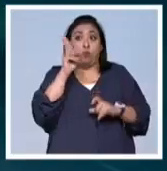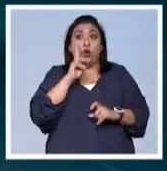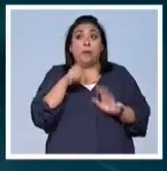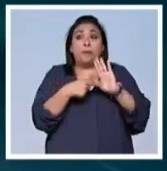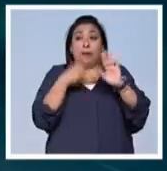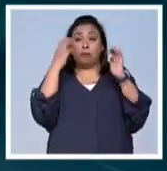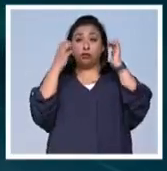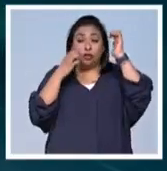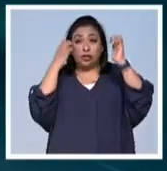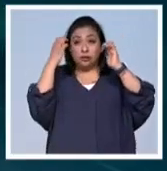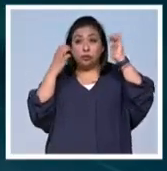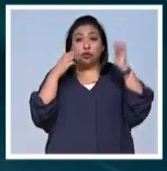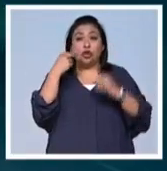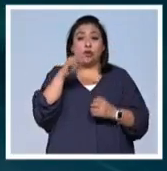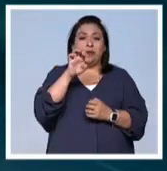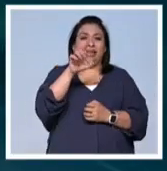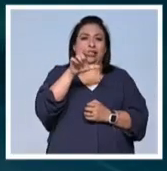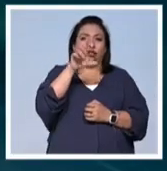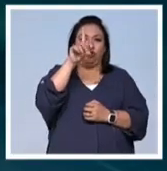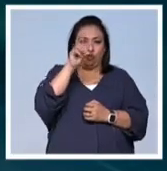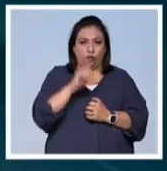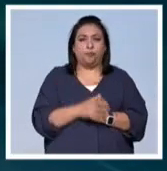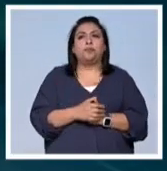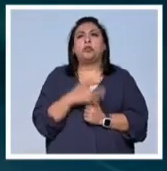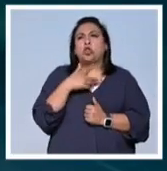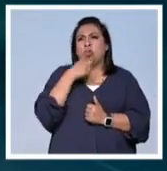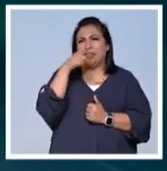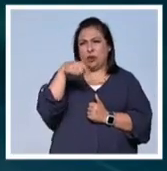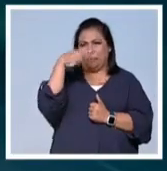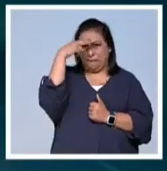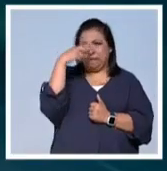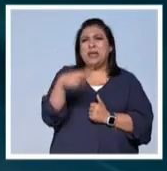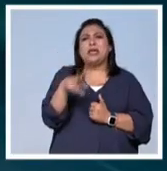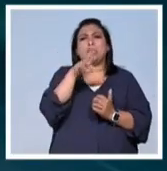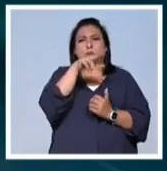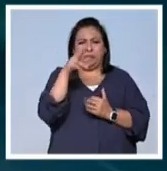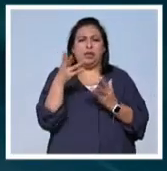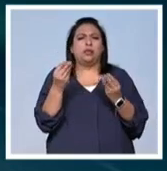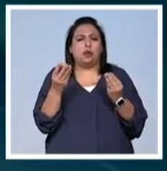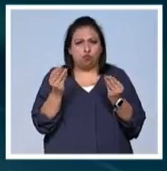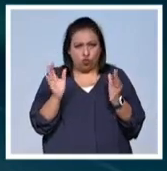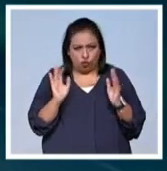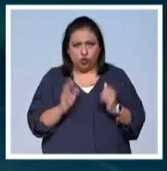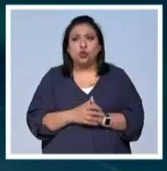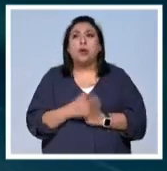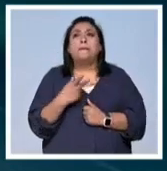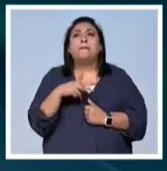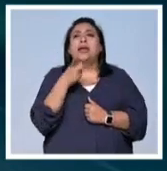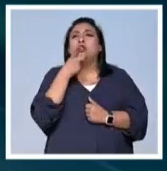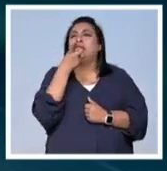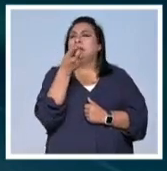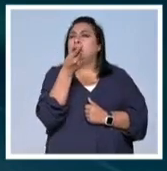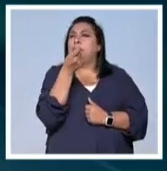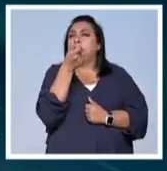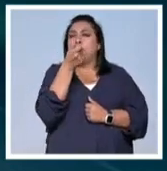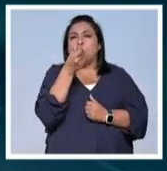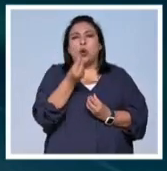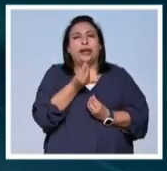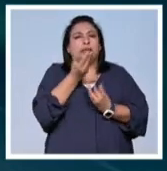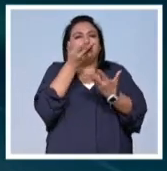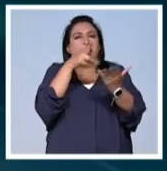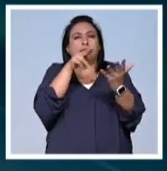es su exposición Éxodo yo digo que en México se pinta mucho pero se dice muy poco con lo que se